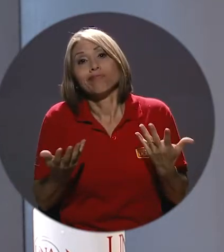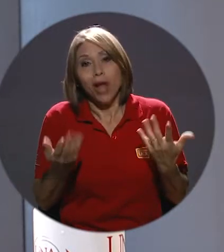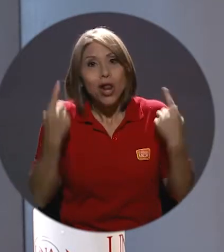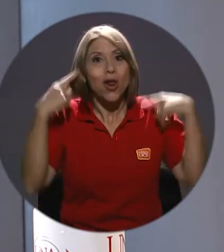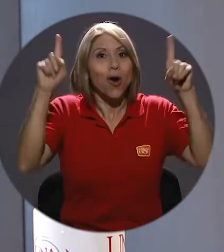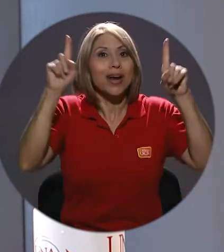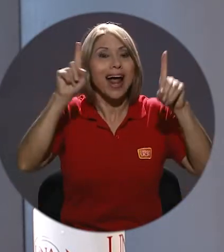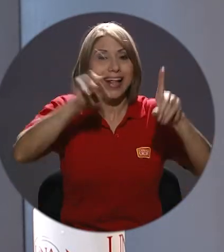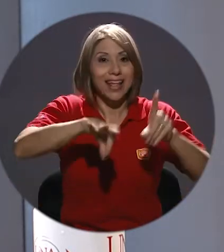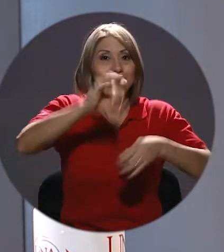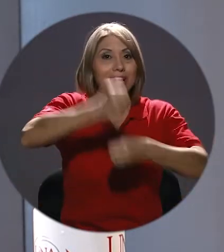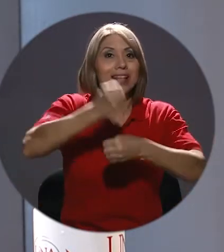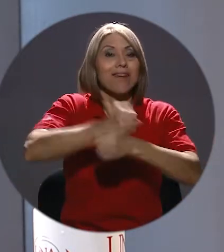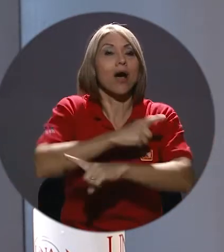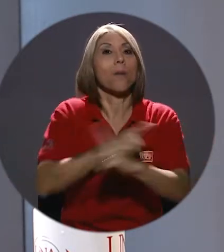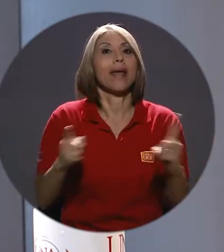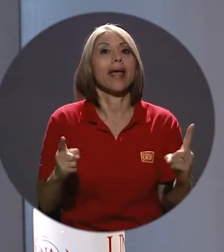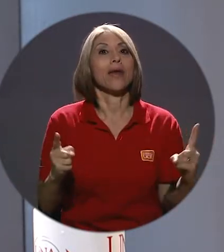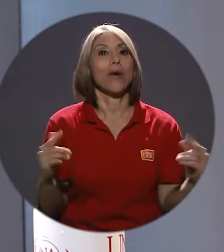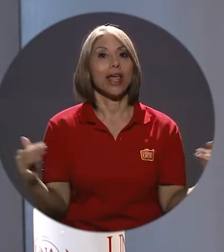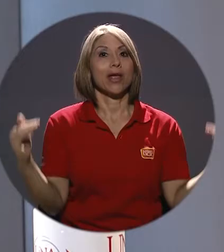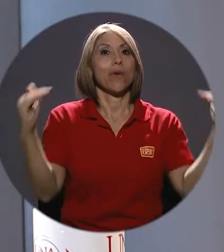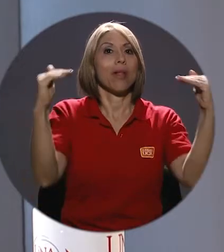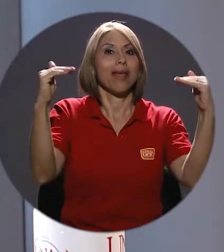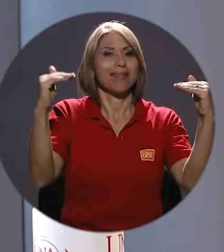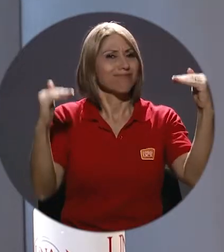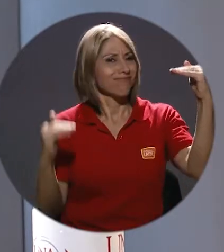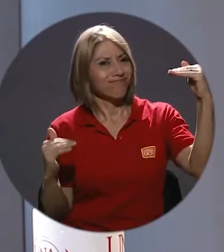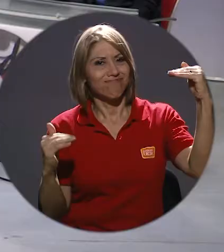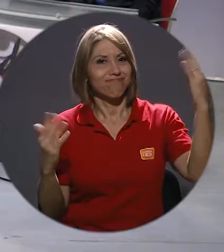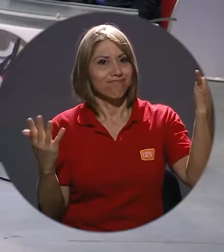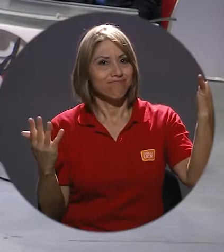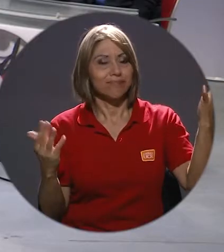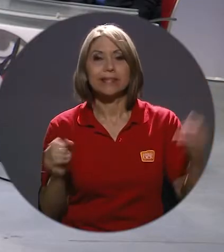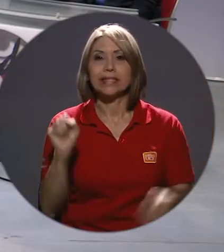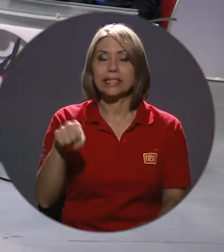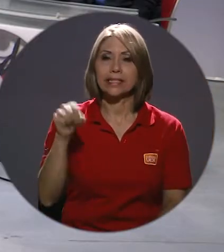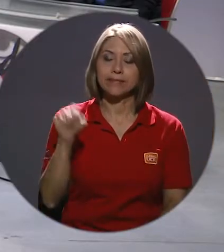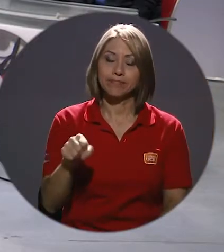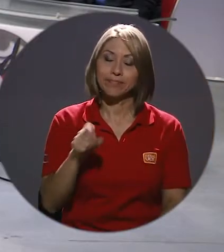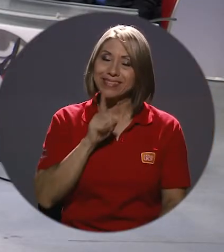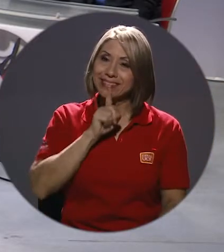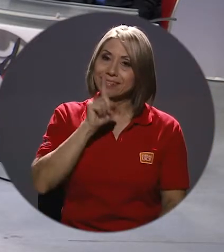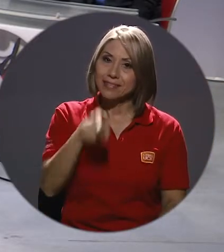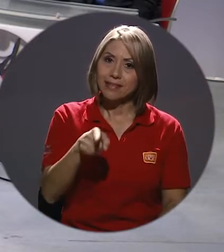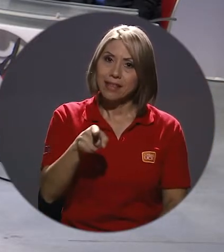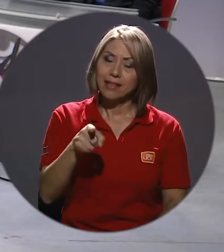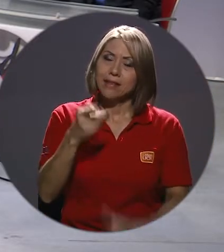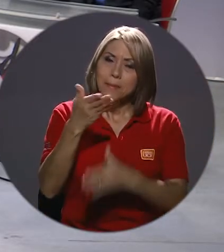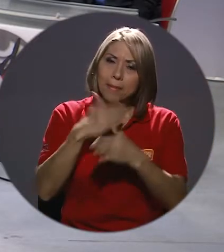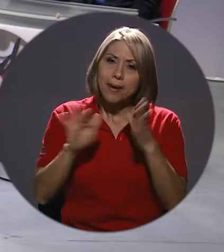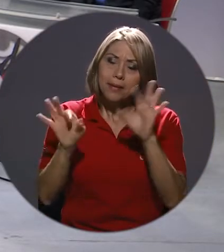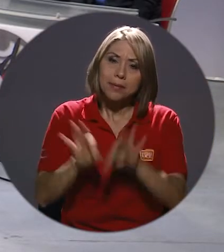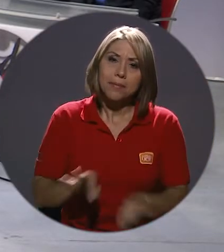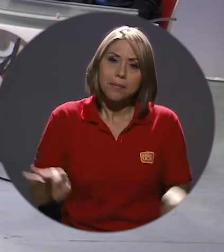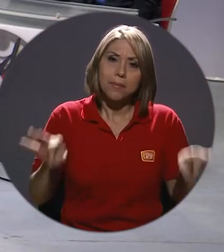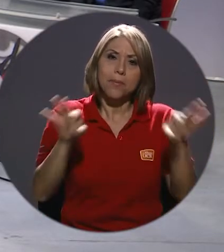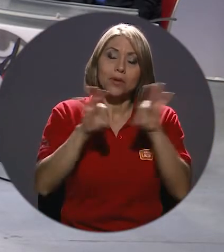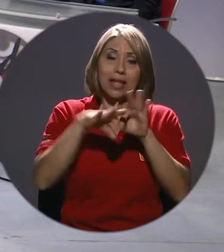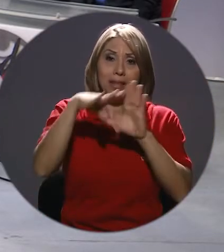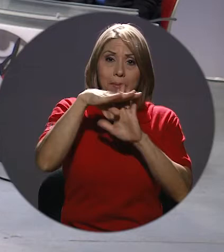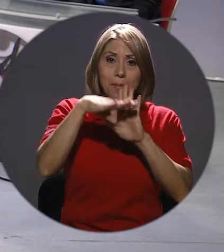su defecto lo logran, pero en condiciones de desigualdad. Sí, es claro. En realidad, una parte importante de